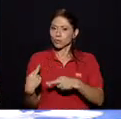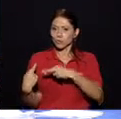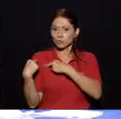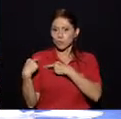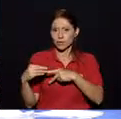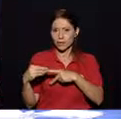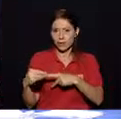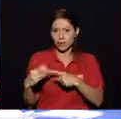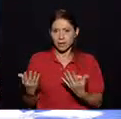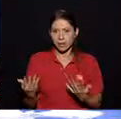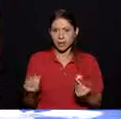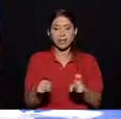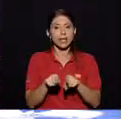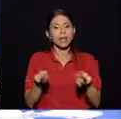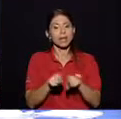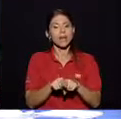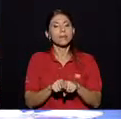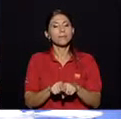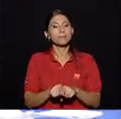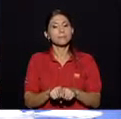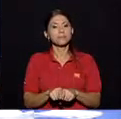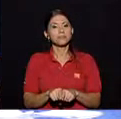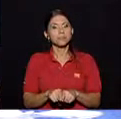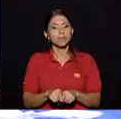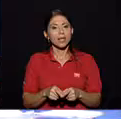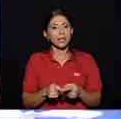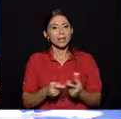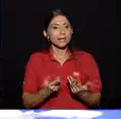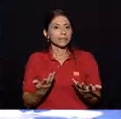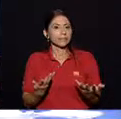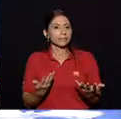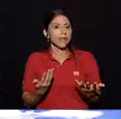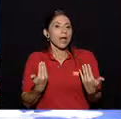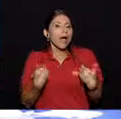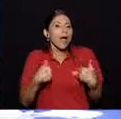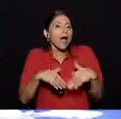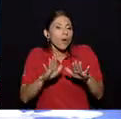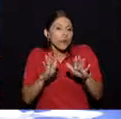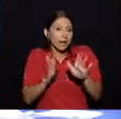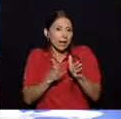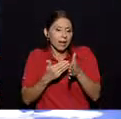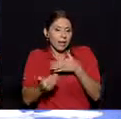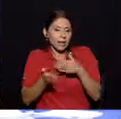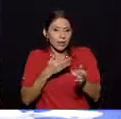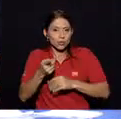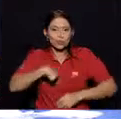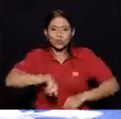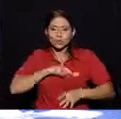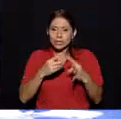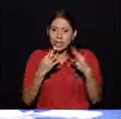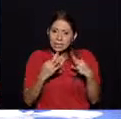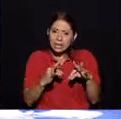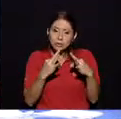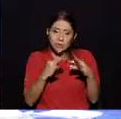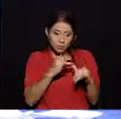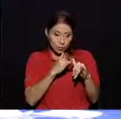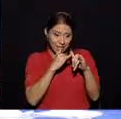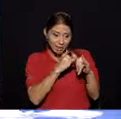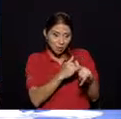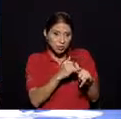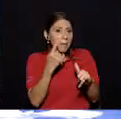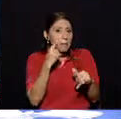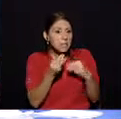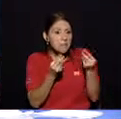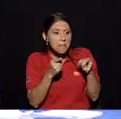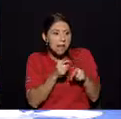a las denuncias, una situación de una familia puede mejorar y nosotros cerramos la situación y después puede volver a haber una crisis.